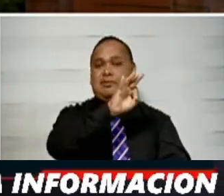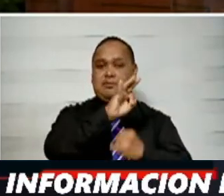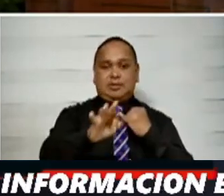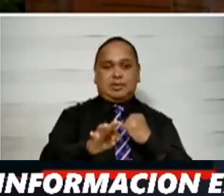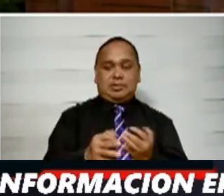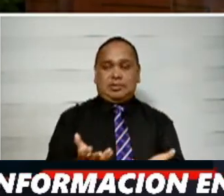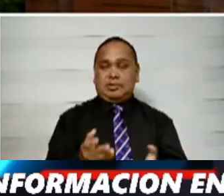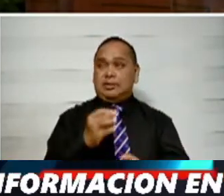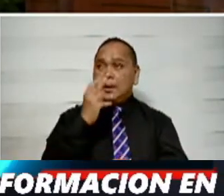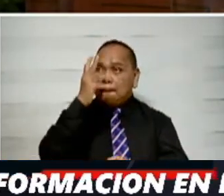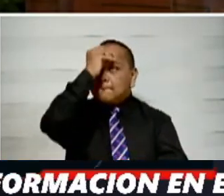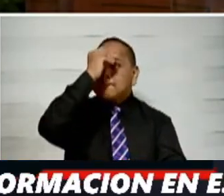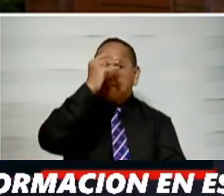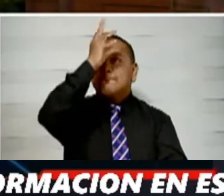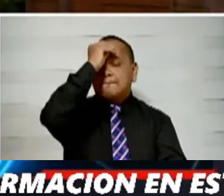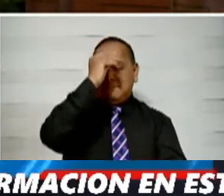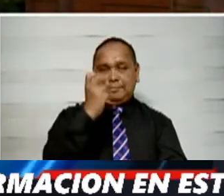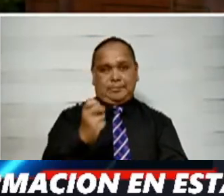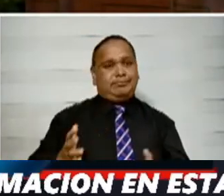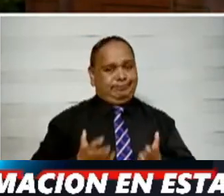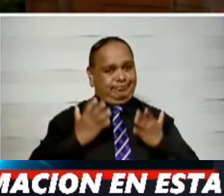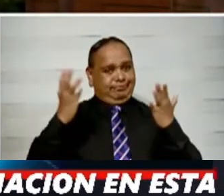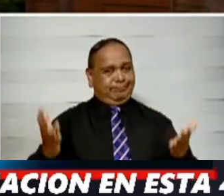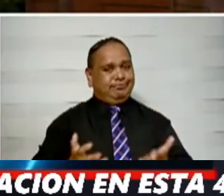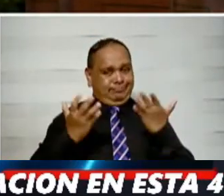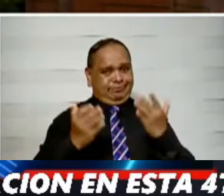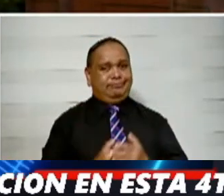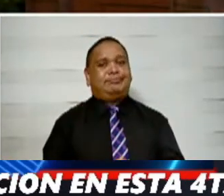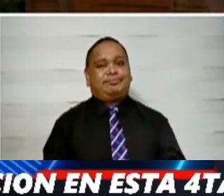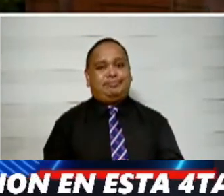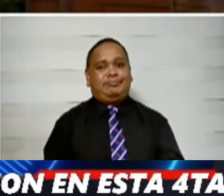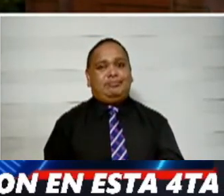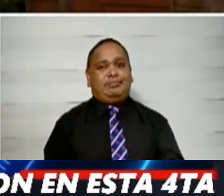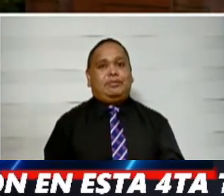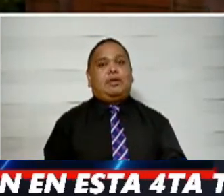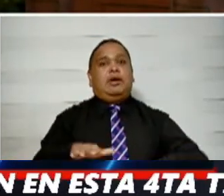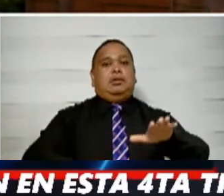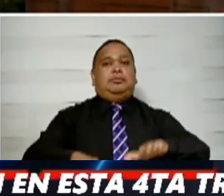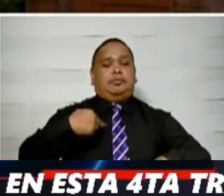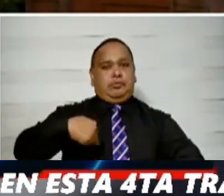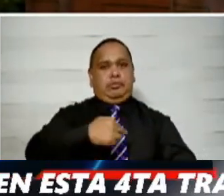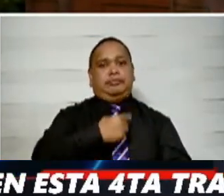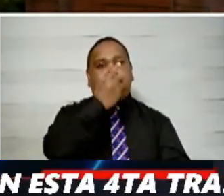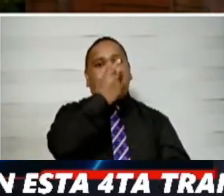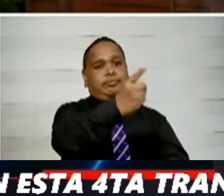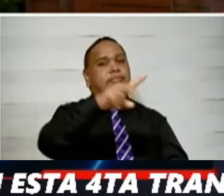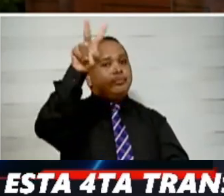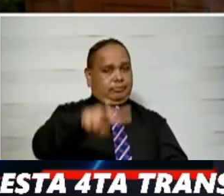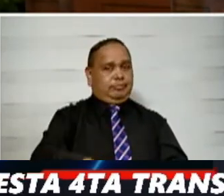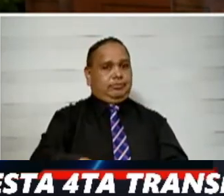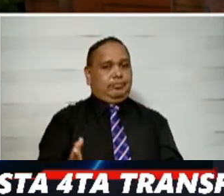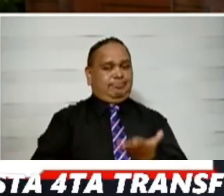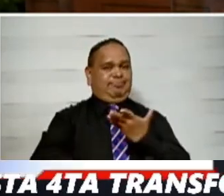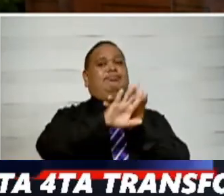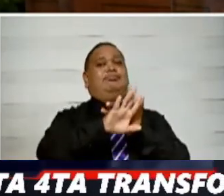pues creo que eso nos ha dado también mucho aliento. Sí, claro. Todos sufrimos el mismo mal cuando quieres decir la verdad y ser honesta